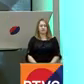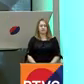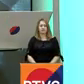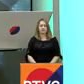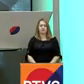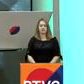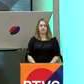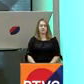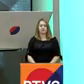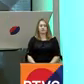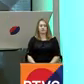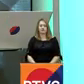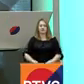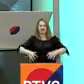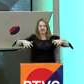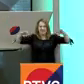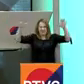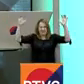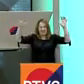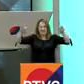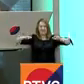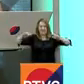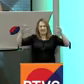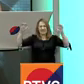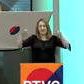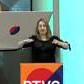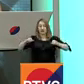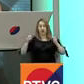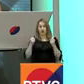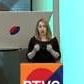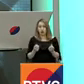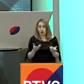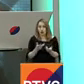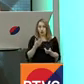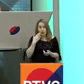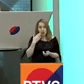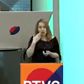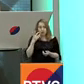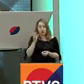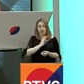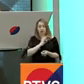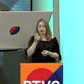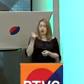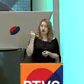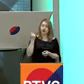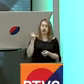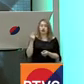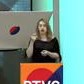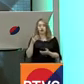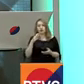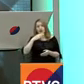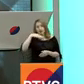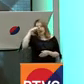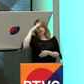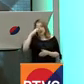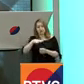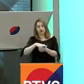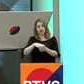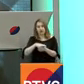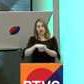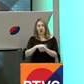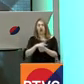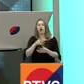y luego de la lluvia torrencial del sábado en el barrio santo domingo savio en medellín pero a través de noticias sigue conociendo historias de los